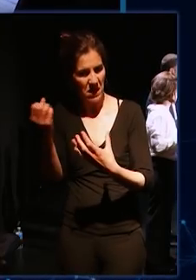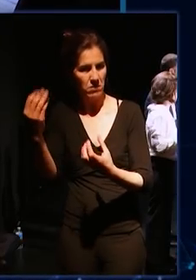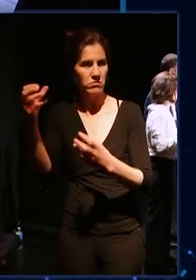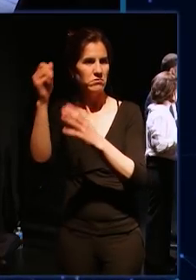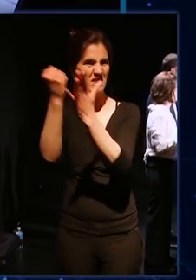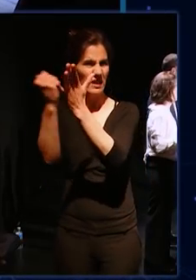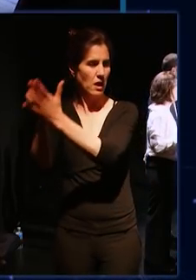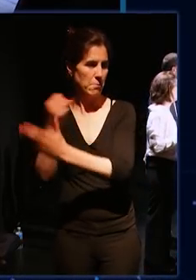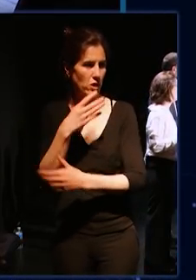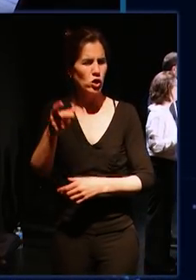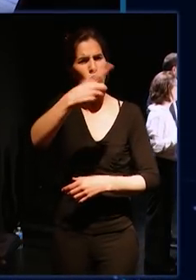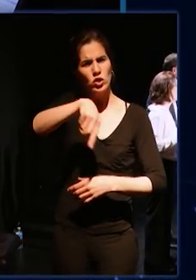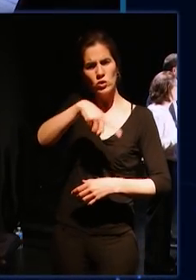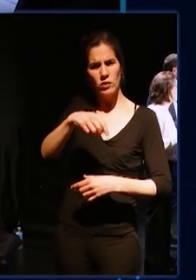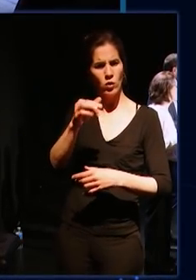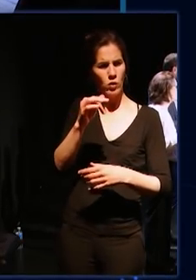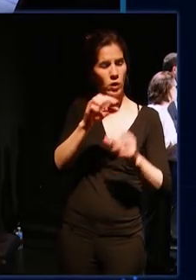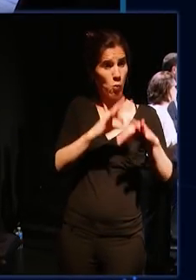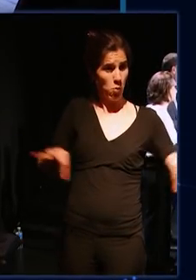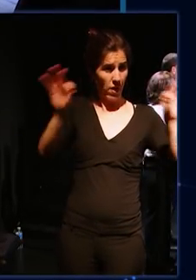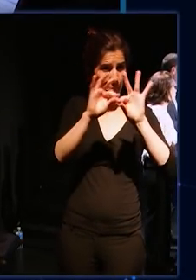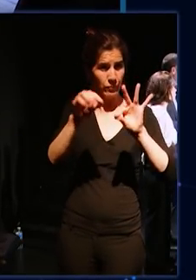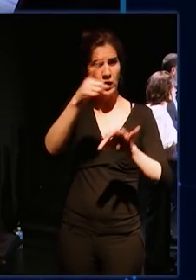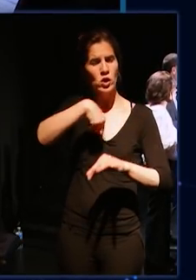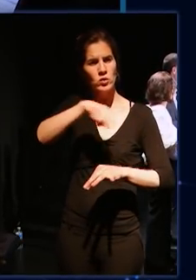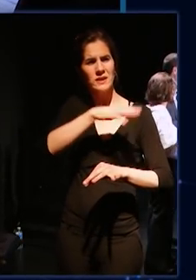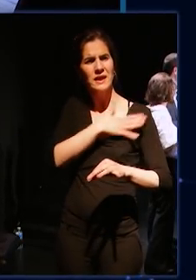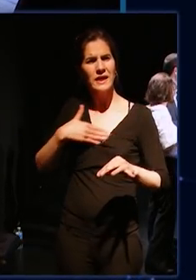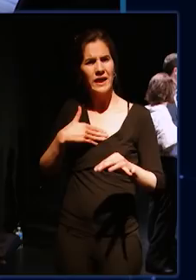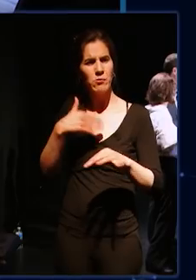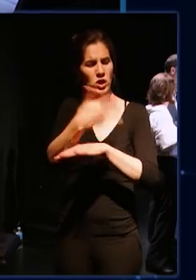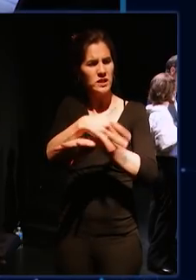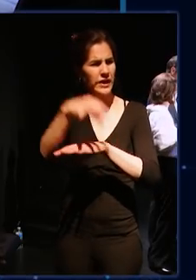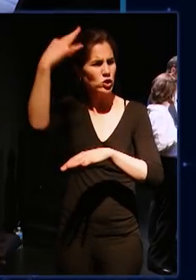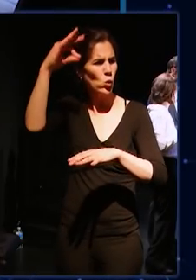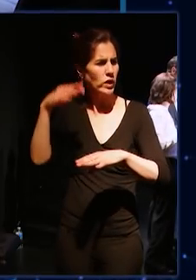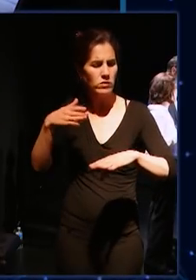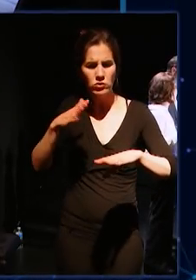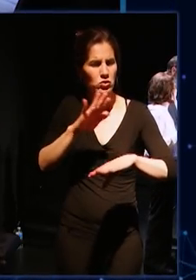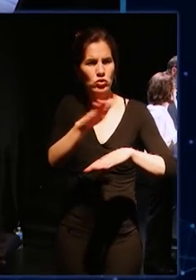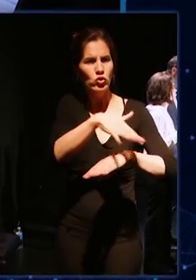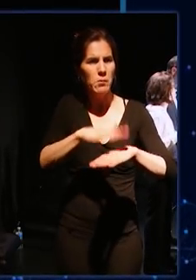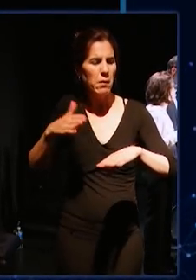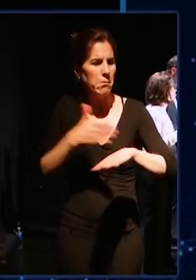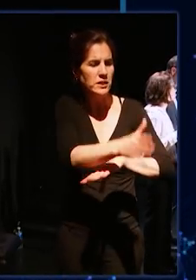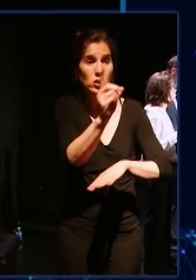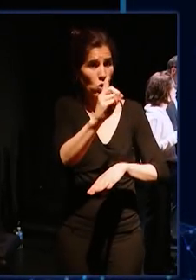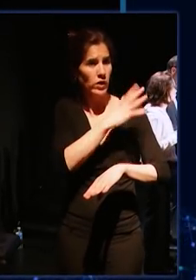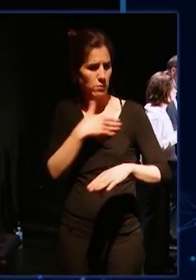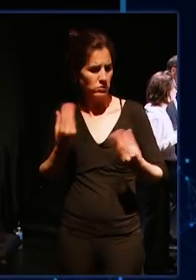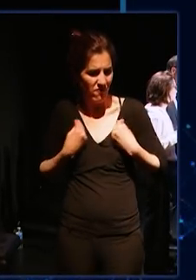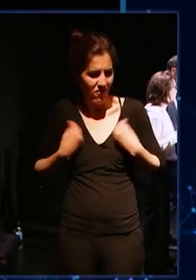Podem queremos que las calles no solamente sean un sitio de paso, sino un sitio donde estar, donde convivir. Y